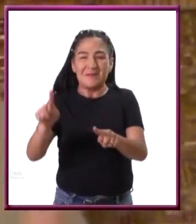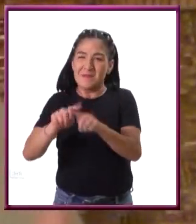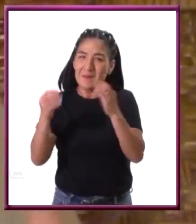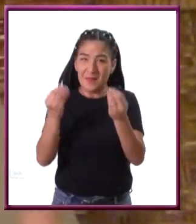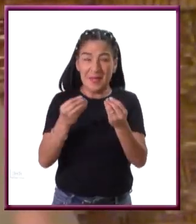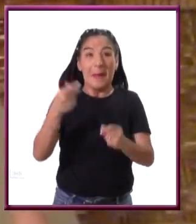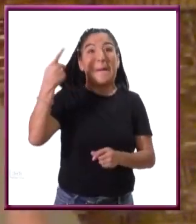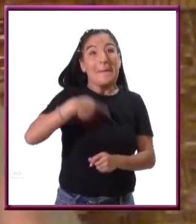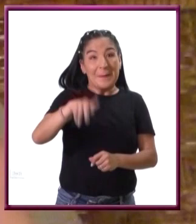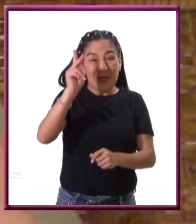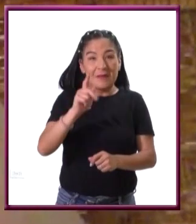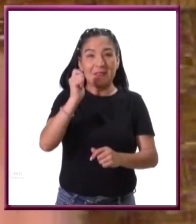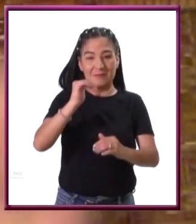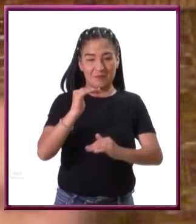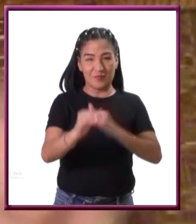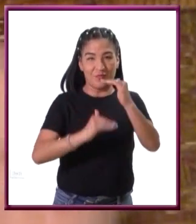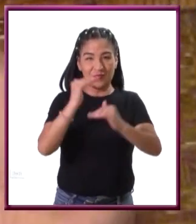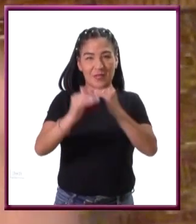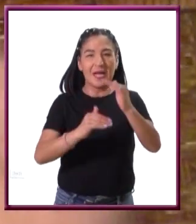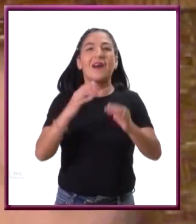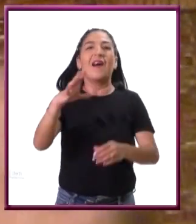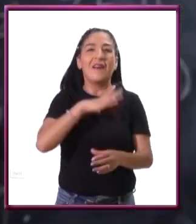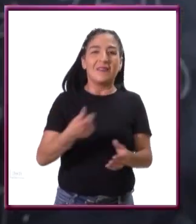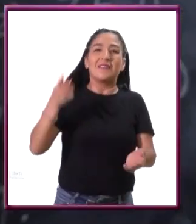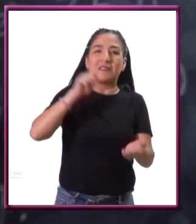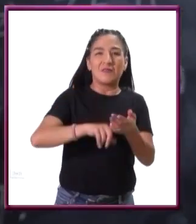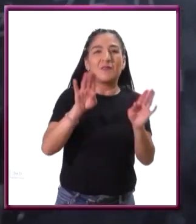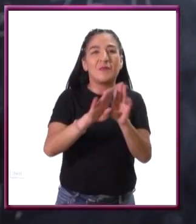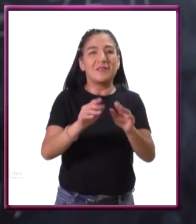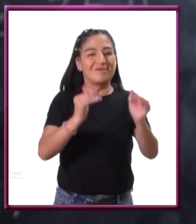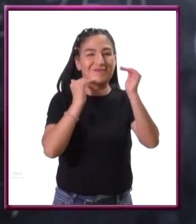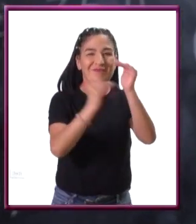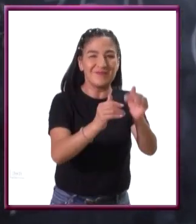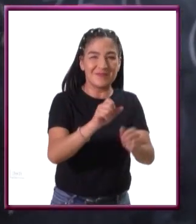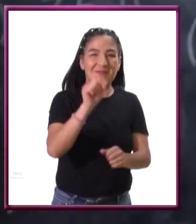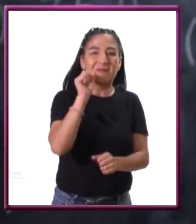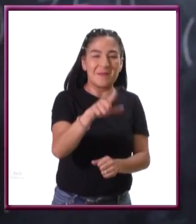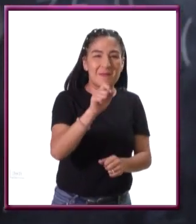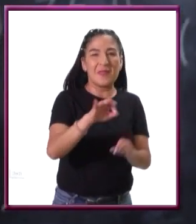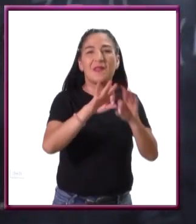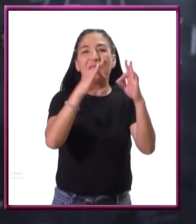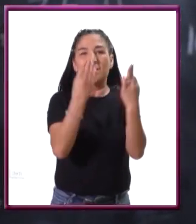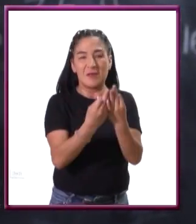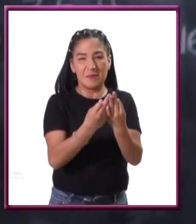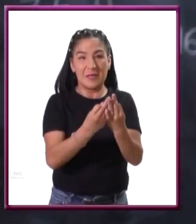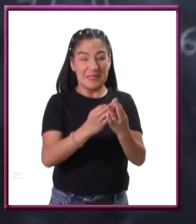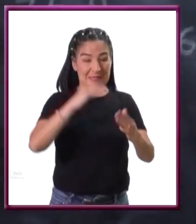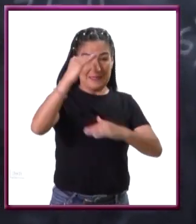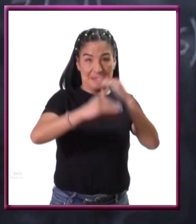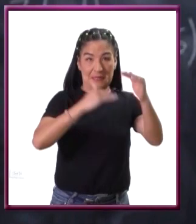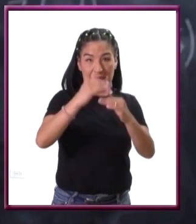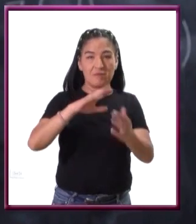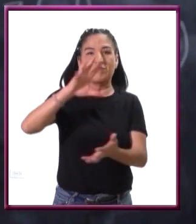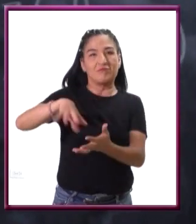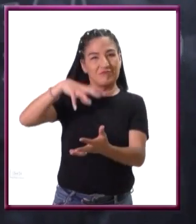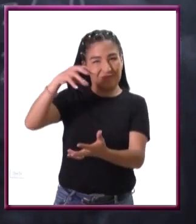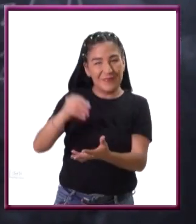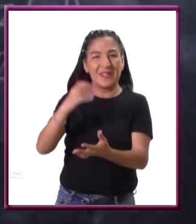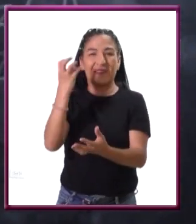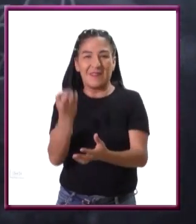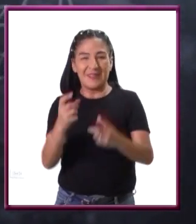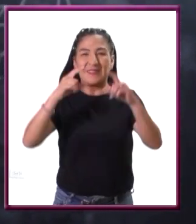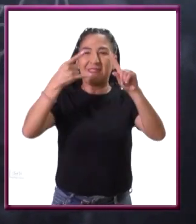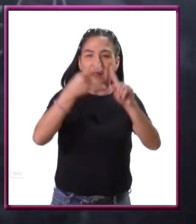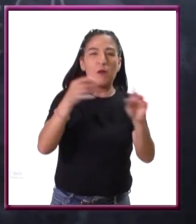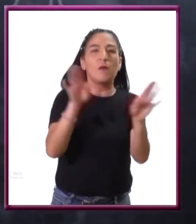el crecimiento de alguna manera está estancado, siempre va a ser de esa forma. En el crecimiento geométrico tenemos la variable a un